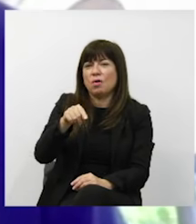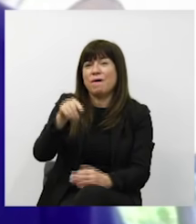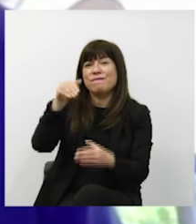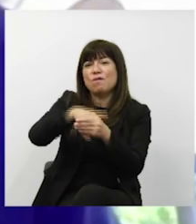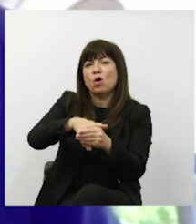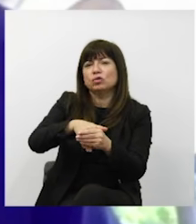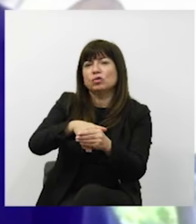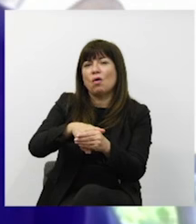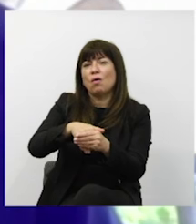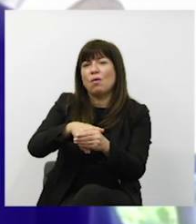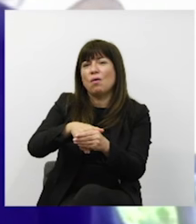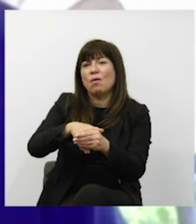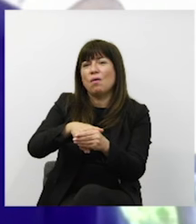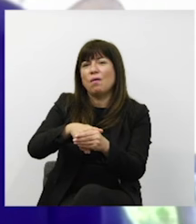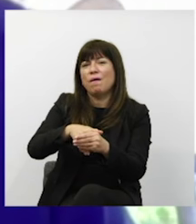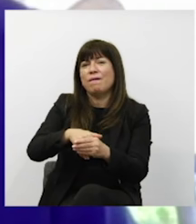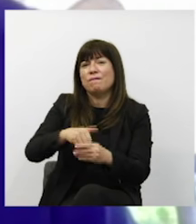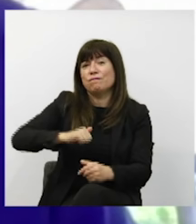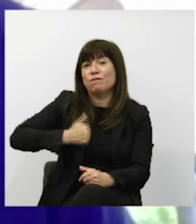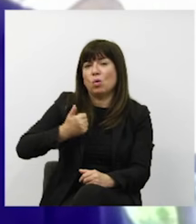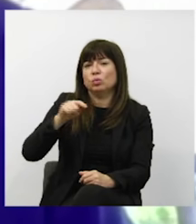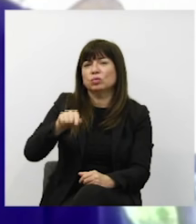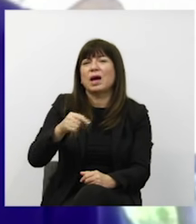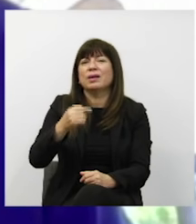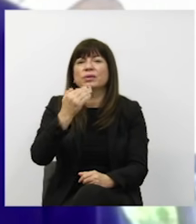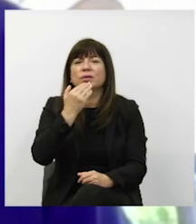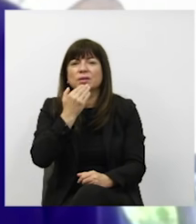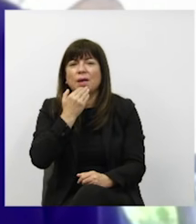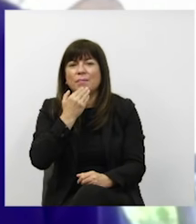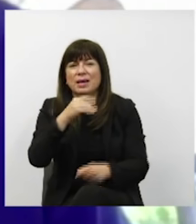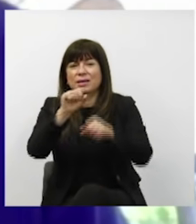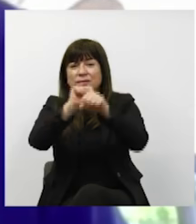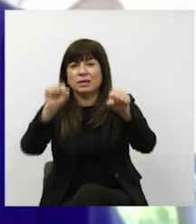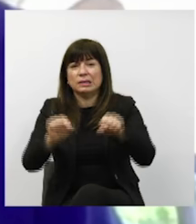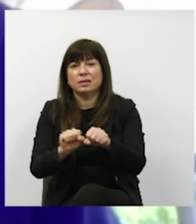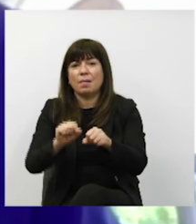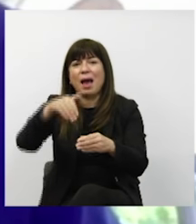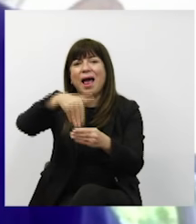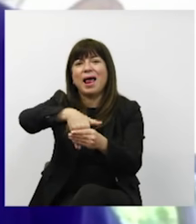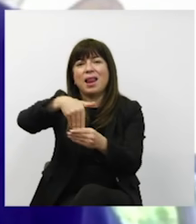voluntario, con la proporcionalidad del esquema electoral,